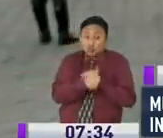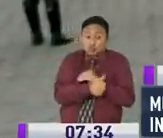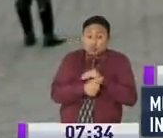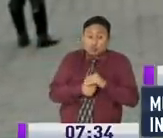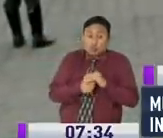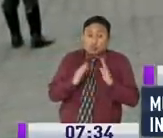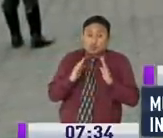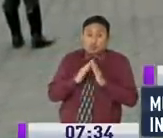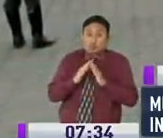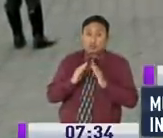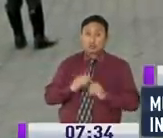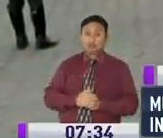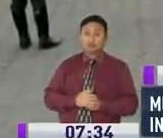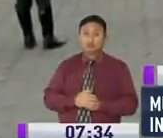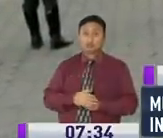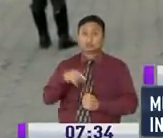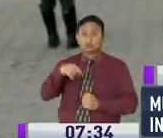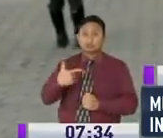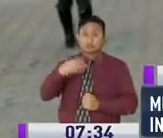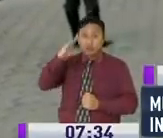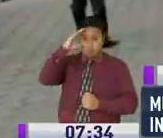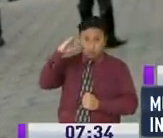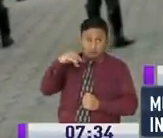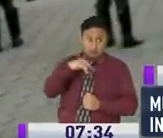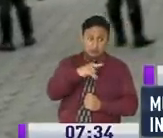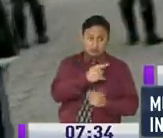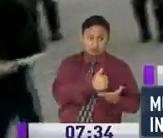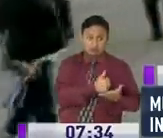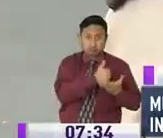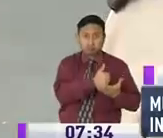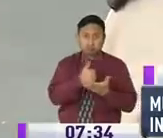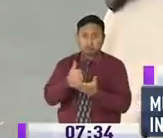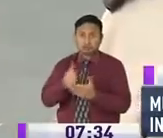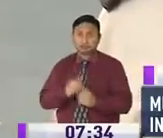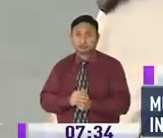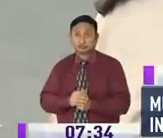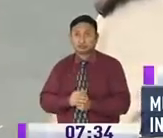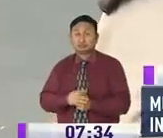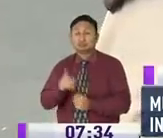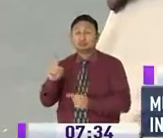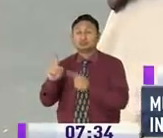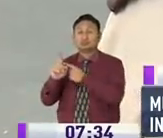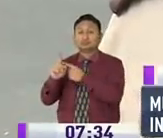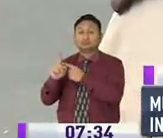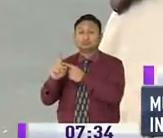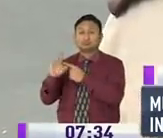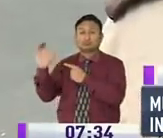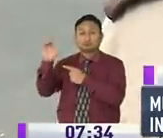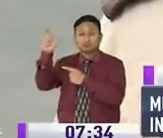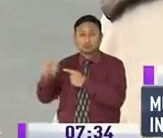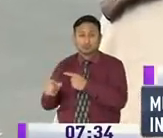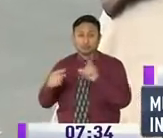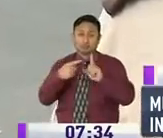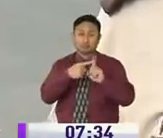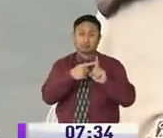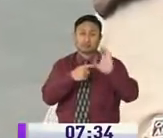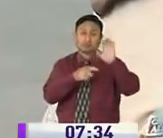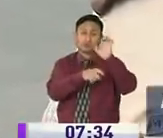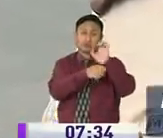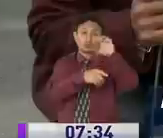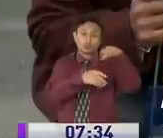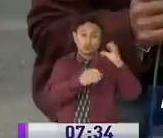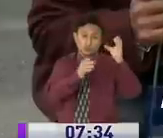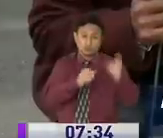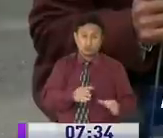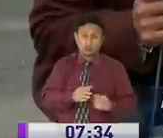de donde fueron rescatados por los uniformados. Uno es de nacionalidad colombiana y el otro de nacionalidad ecuatoriana. Prácticamente